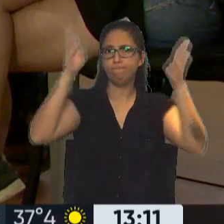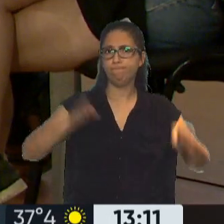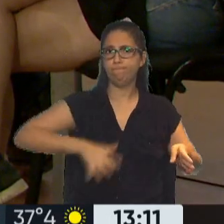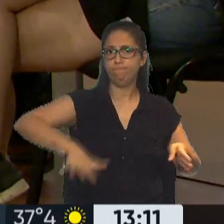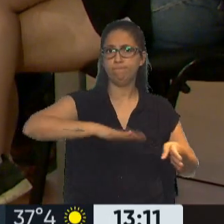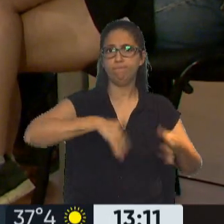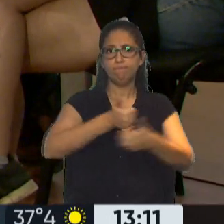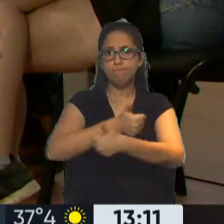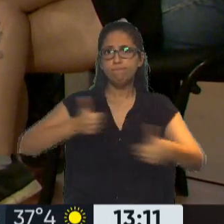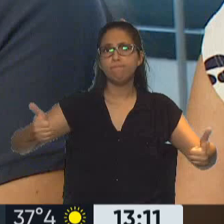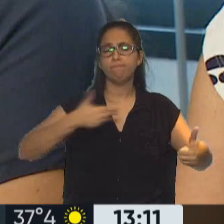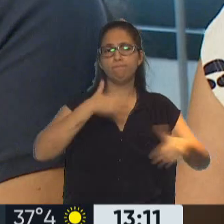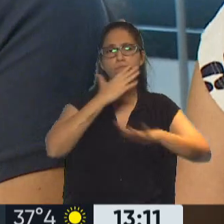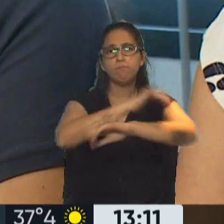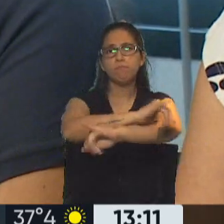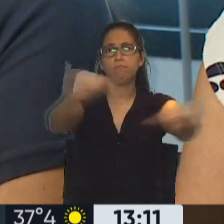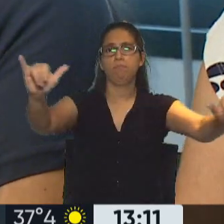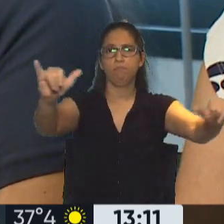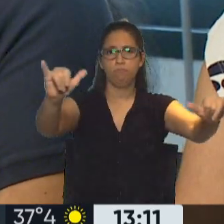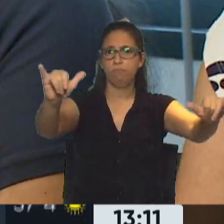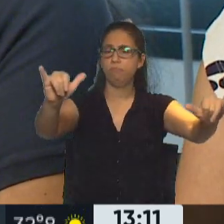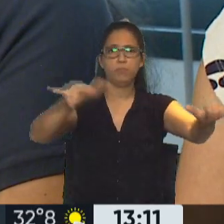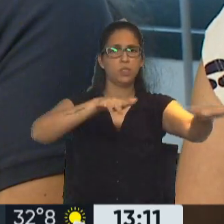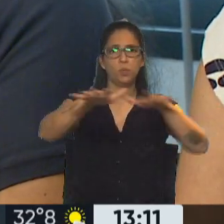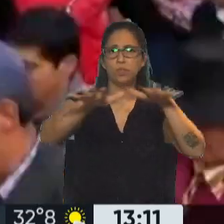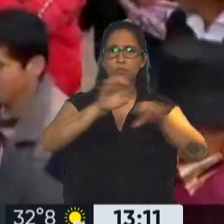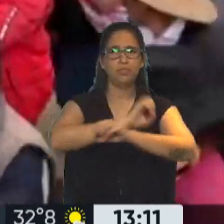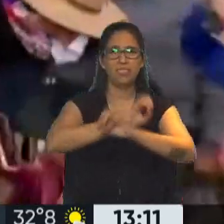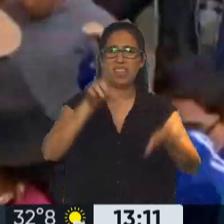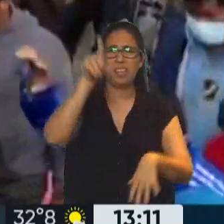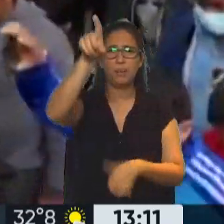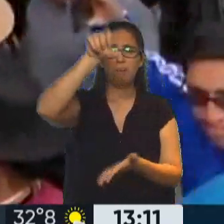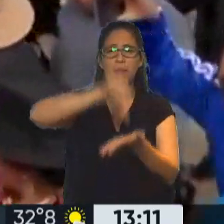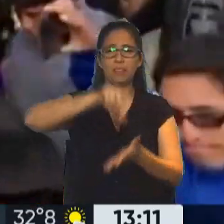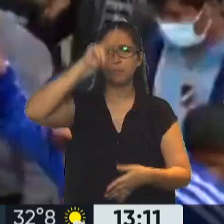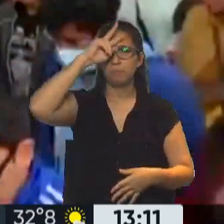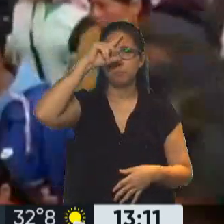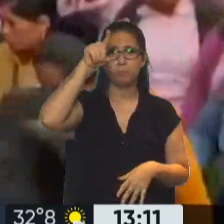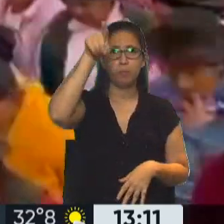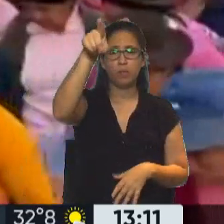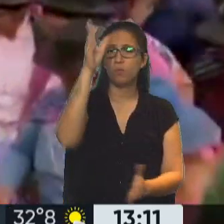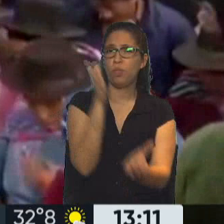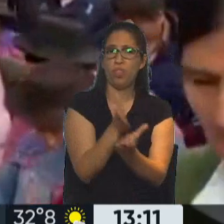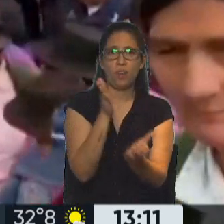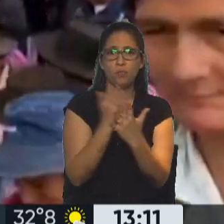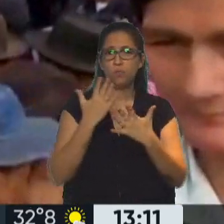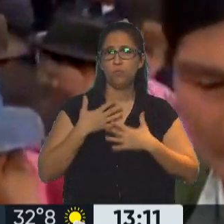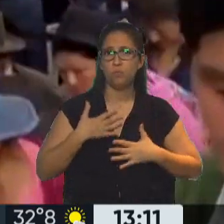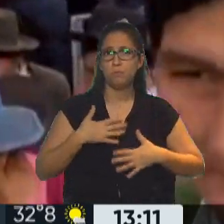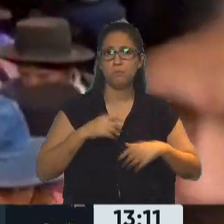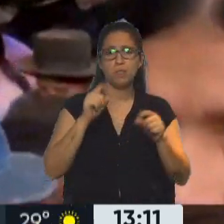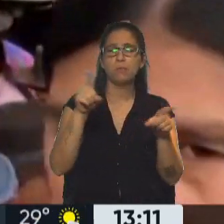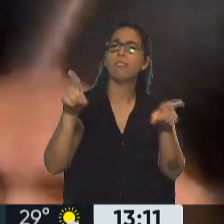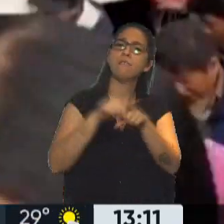panel para denunciar la crítica situación por la que atraviesan los derechos humanos en la